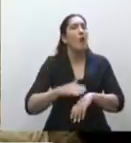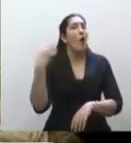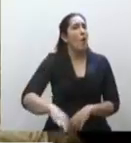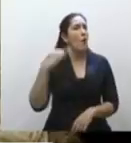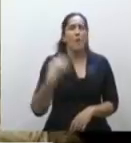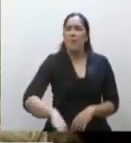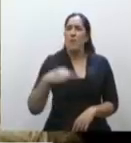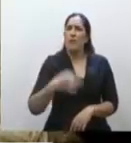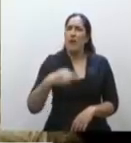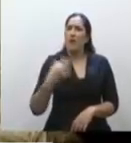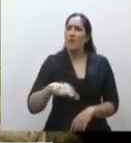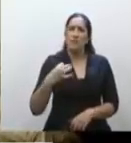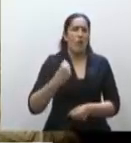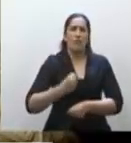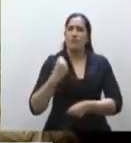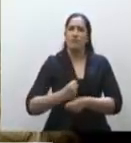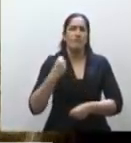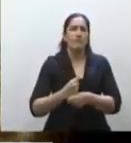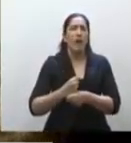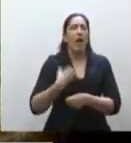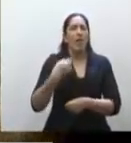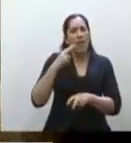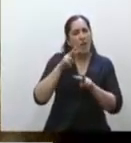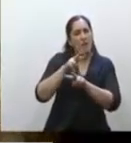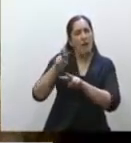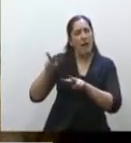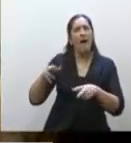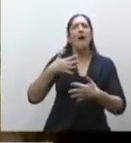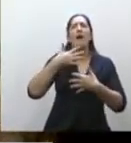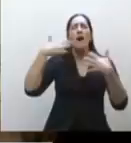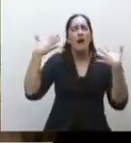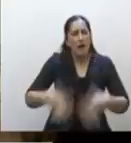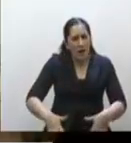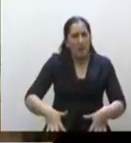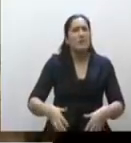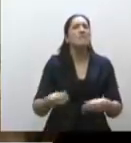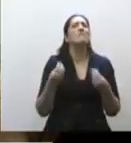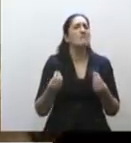a partir de la comprensión de que más allá